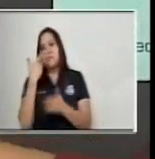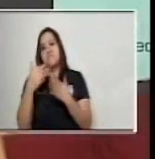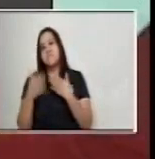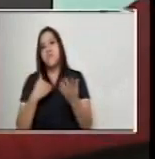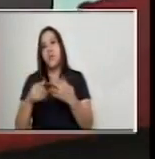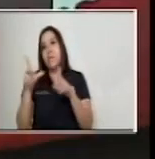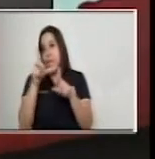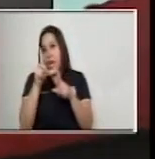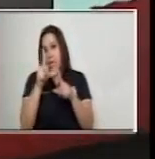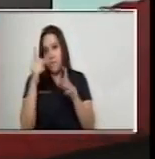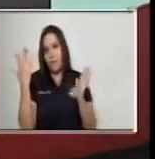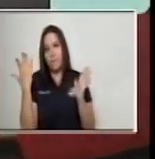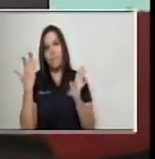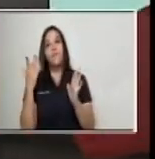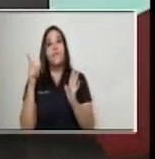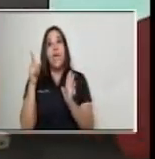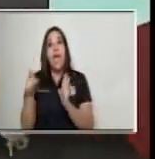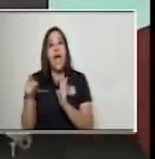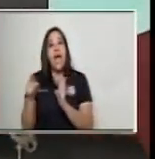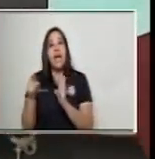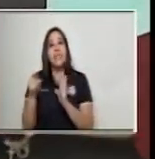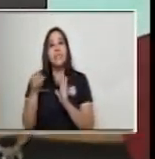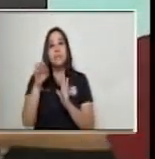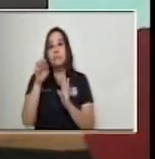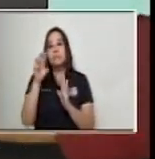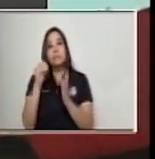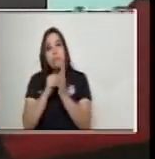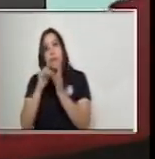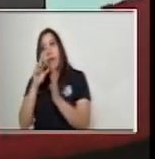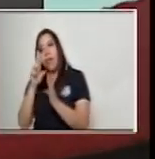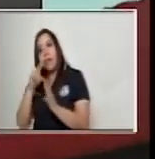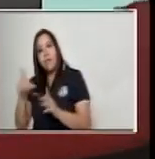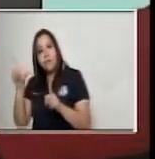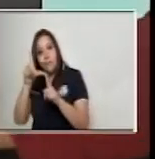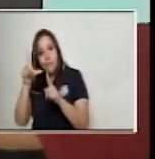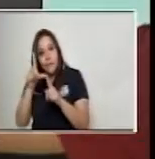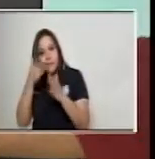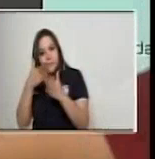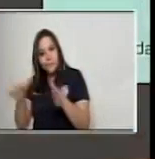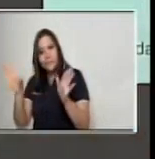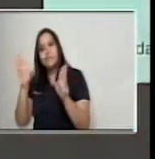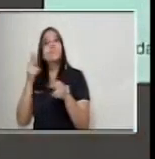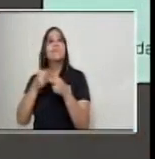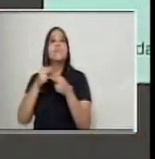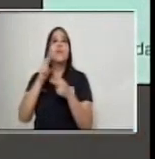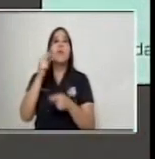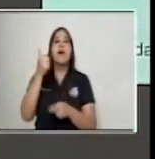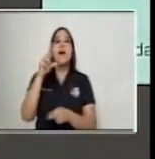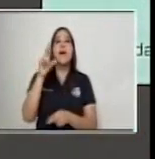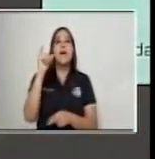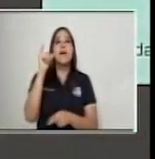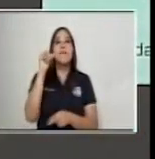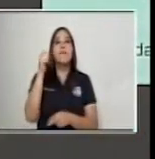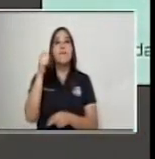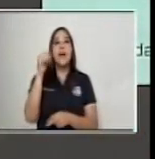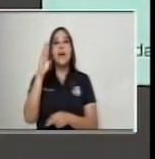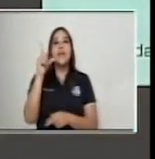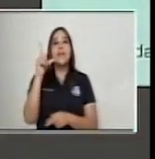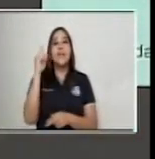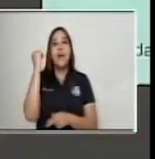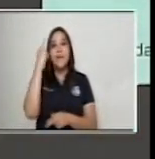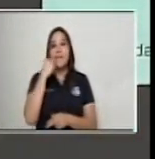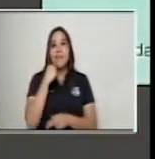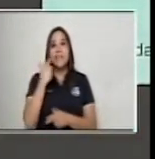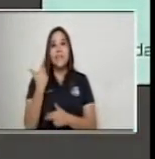abecedario. A estas se les llaman variables proposicionales. Las